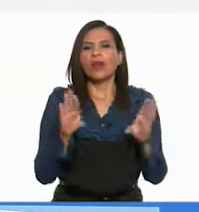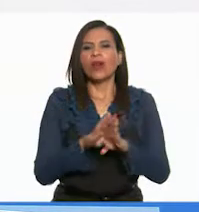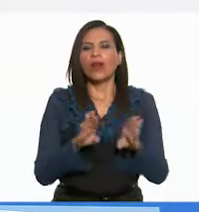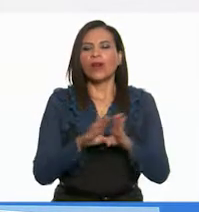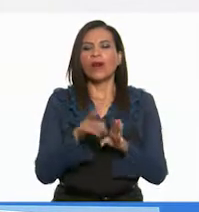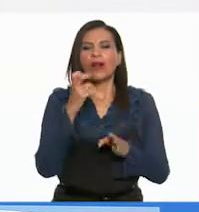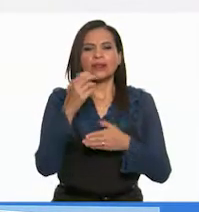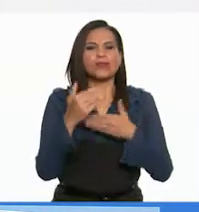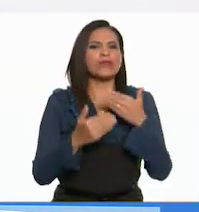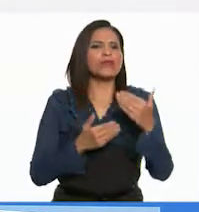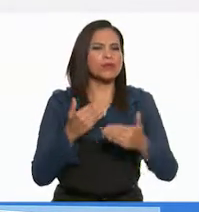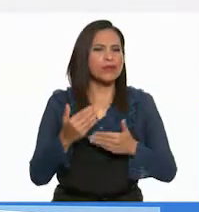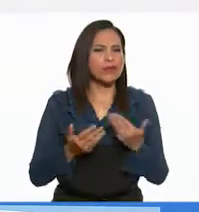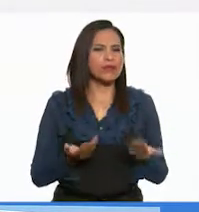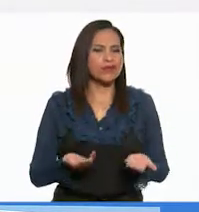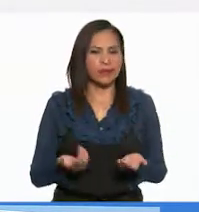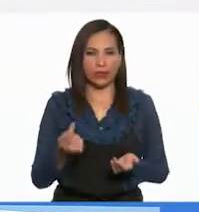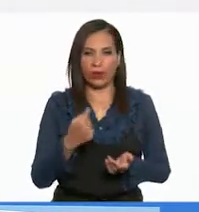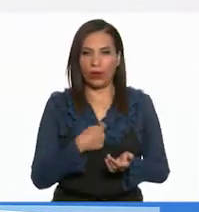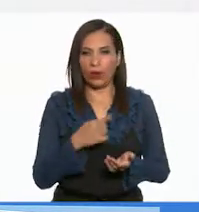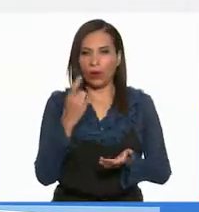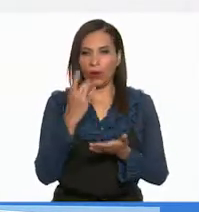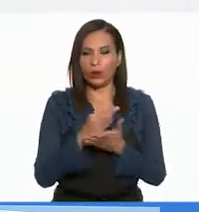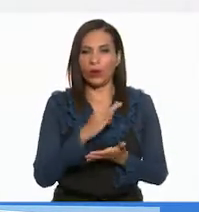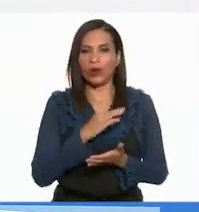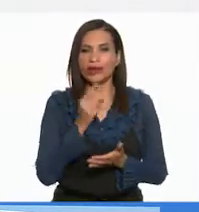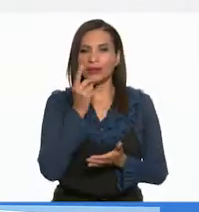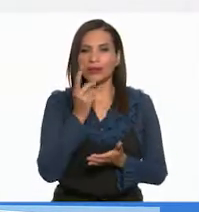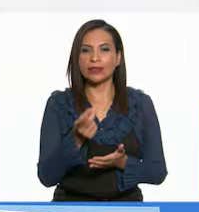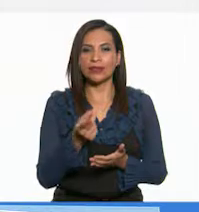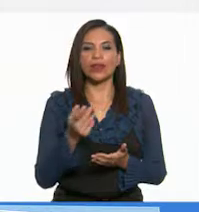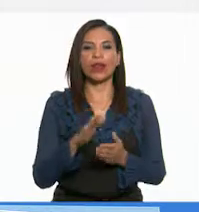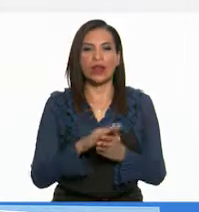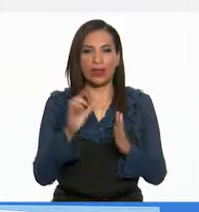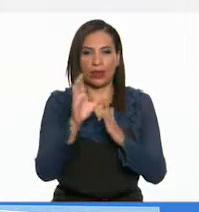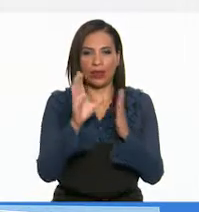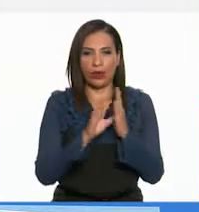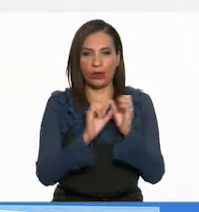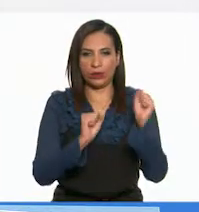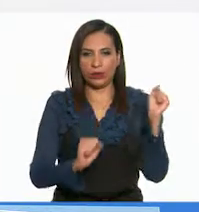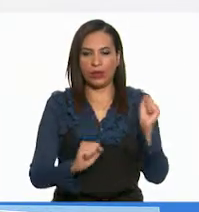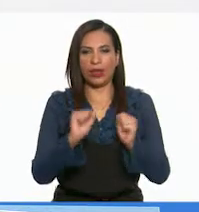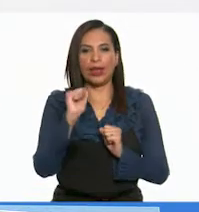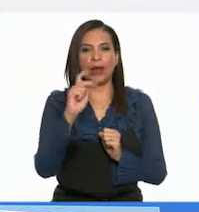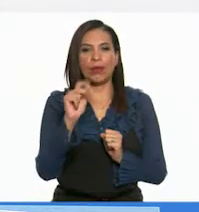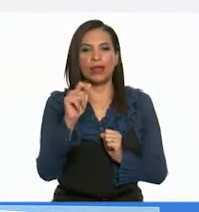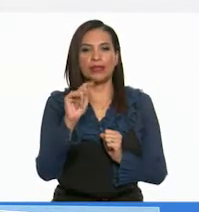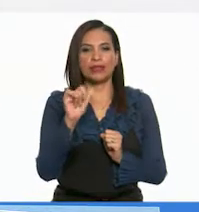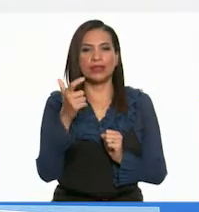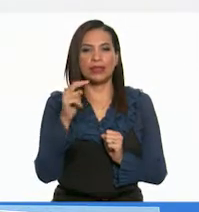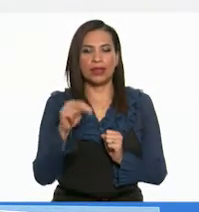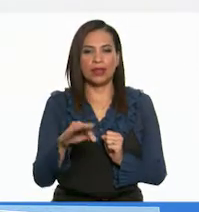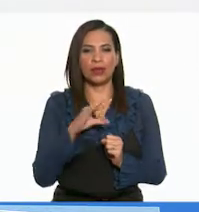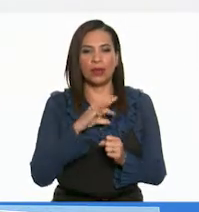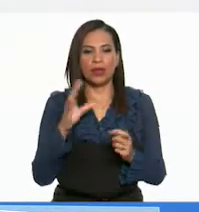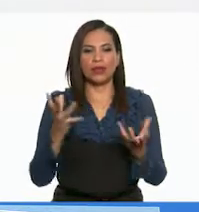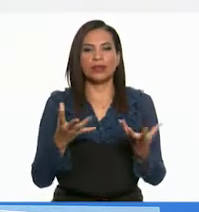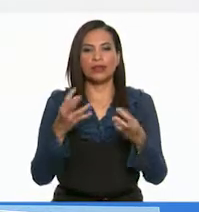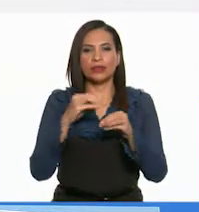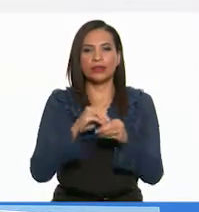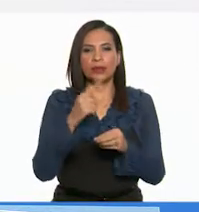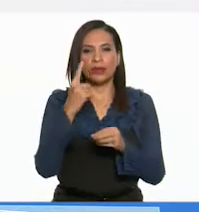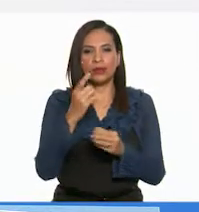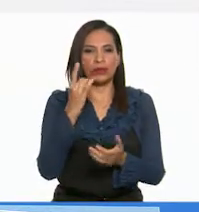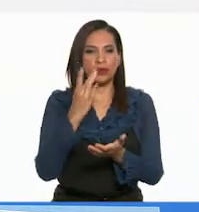fue ese proceso. Yo solo les puedo decir que con la Constitución de Apatzingán se logró integrar en